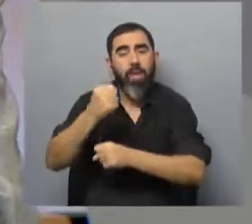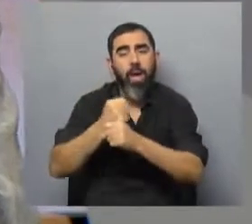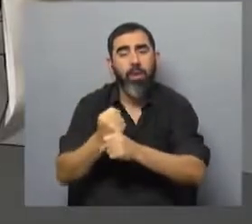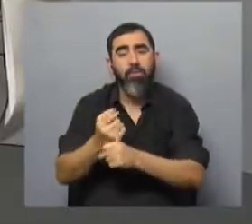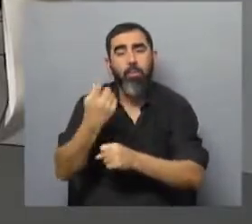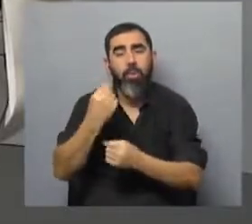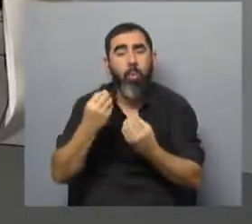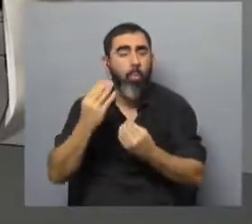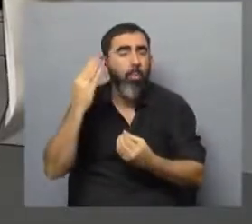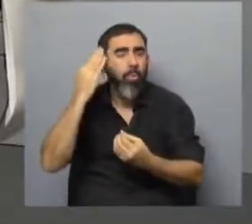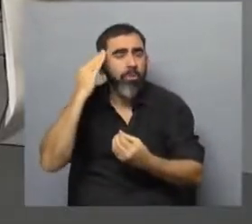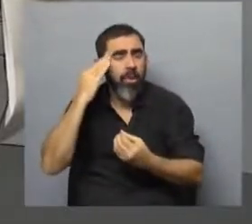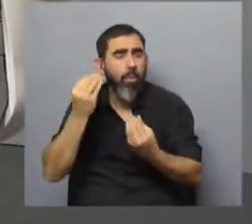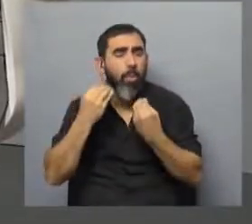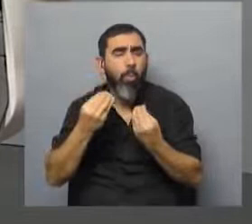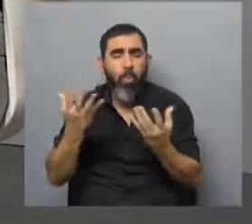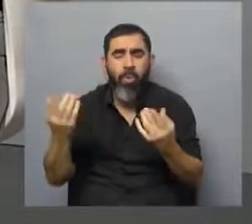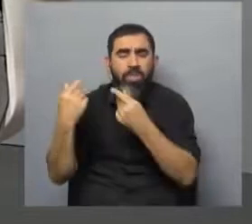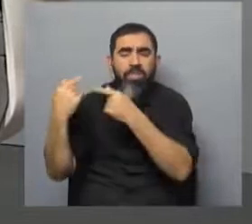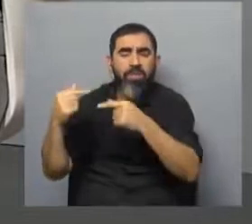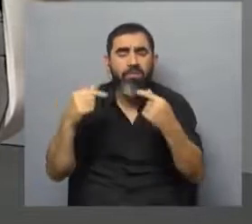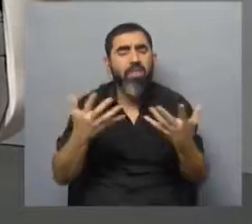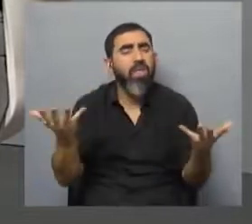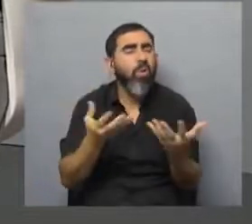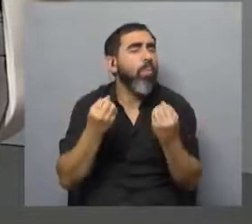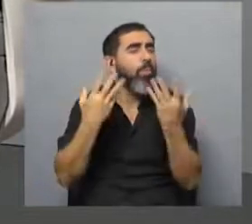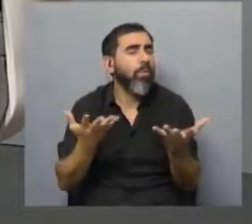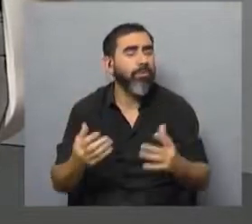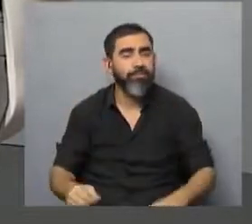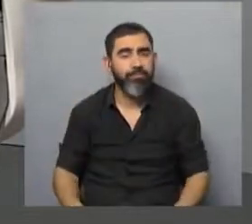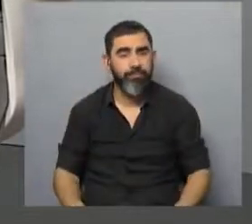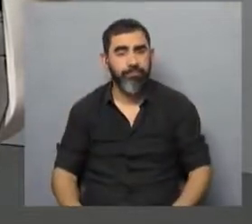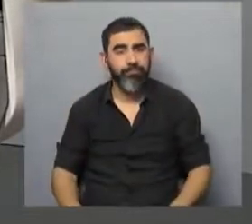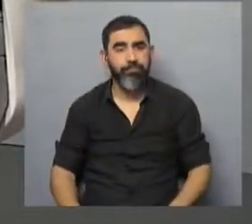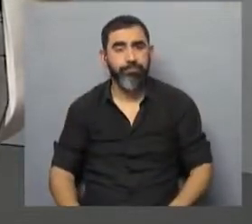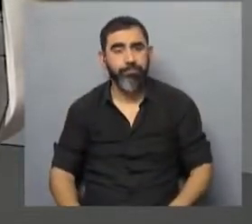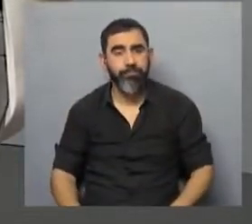si es que se sabe, o qué podemos especular que pasó de diferente en este brote?